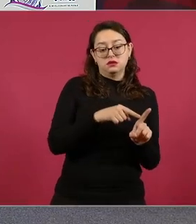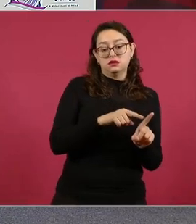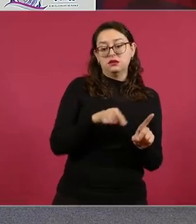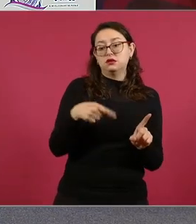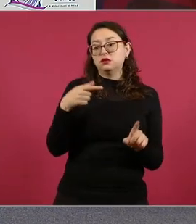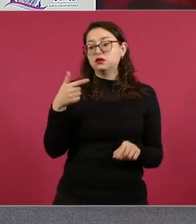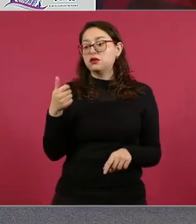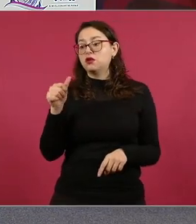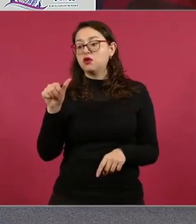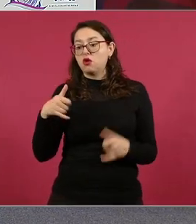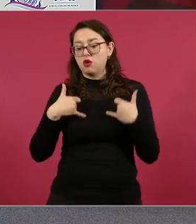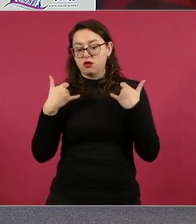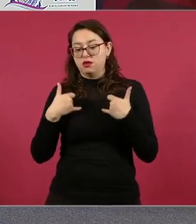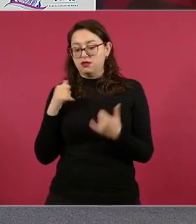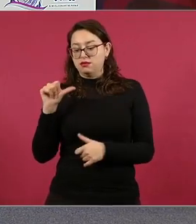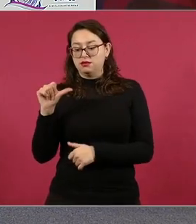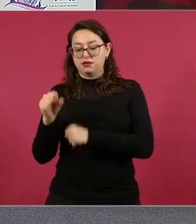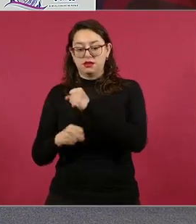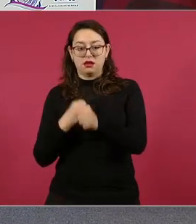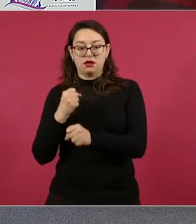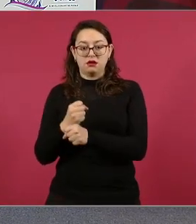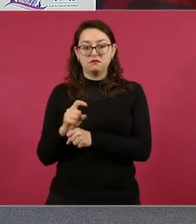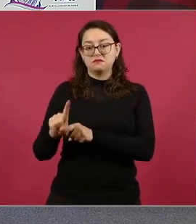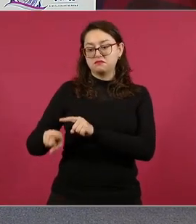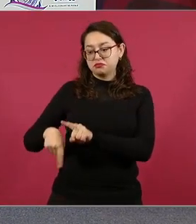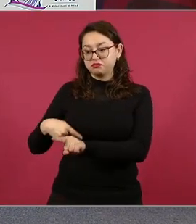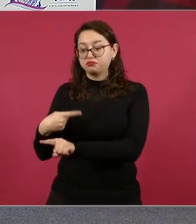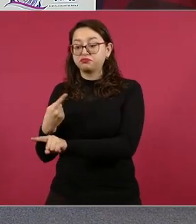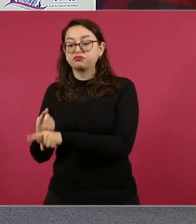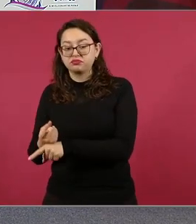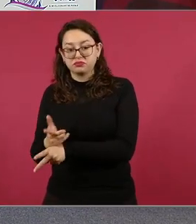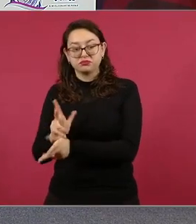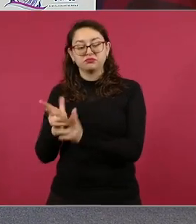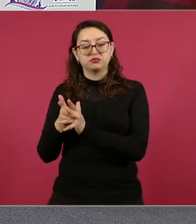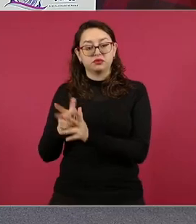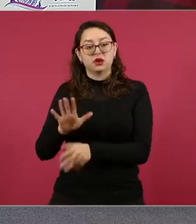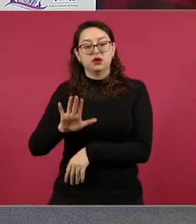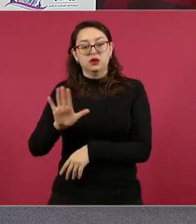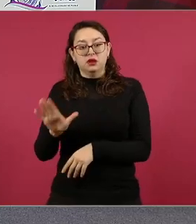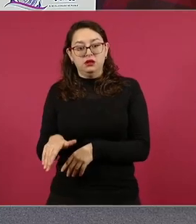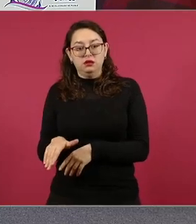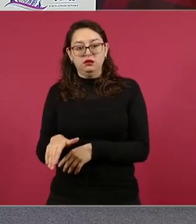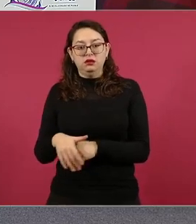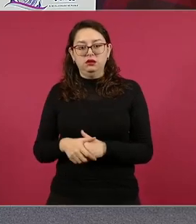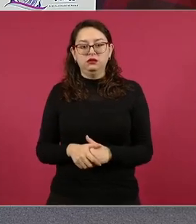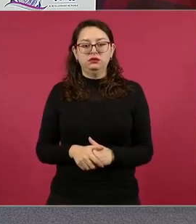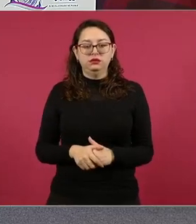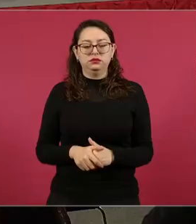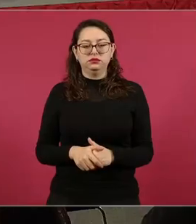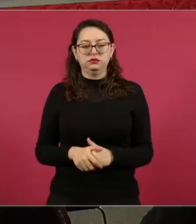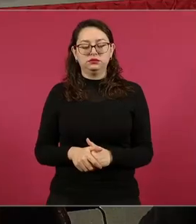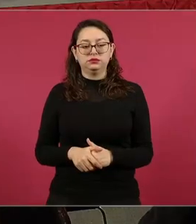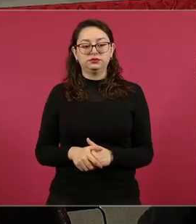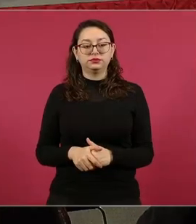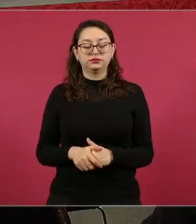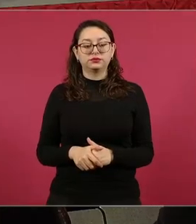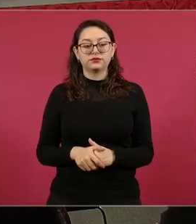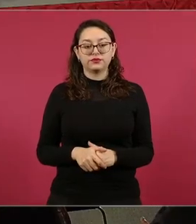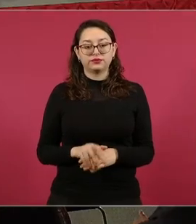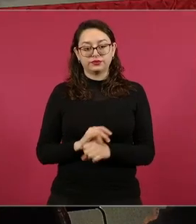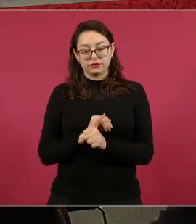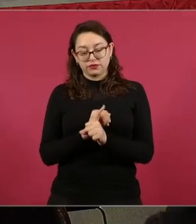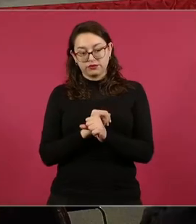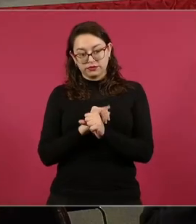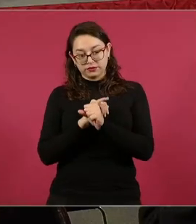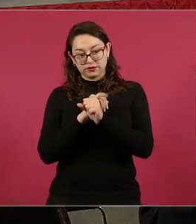adolescente de 16 años en mayo del 2022 en San Felipe del Progreso, Estado de México. De acuerdo a la